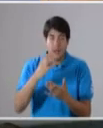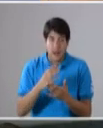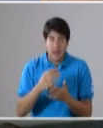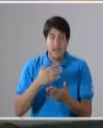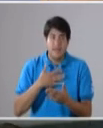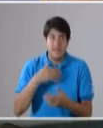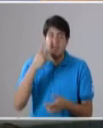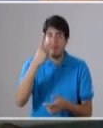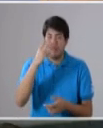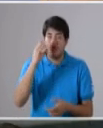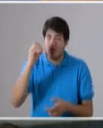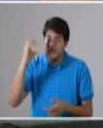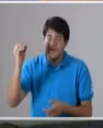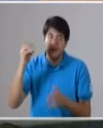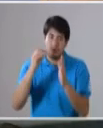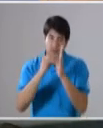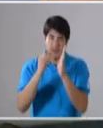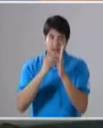ofrenda.